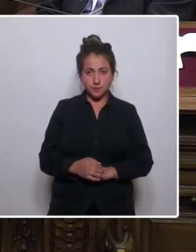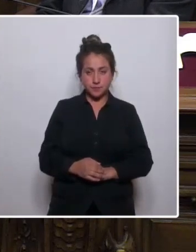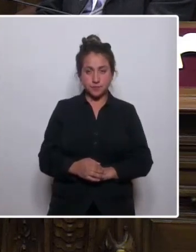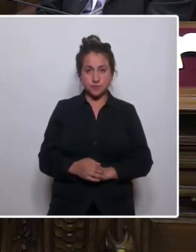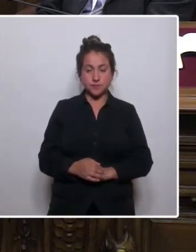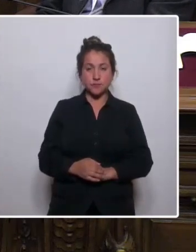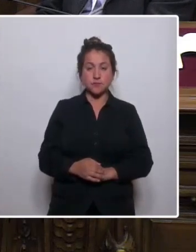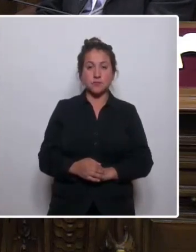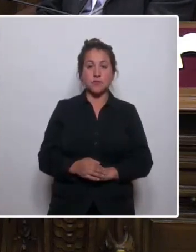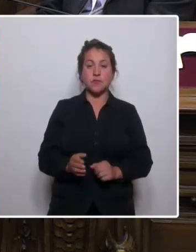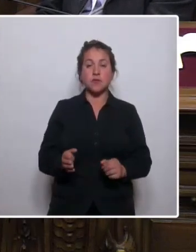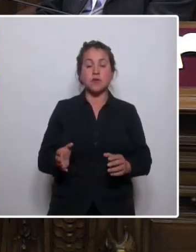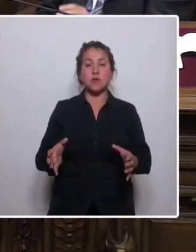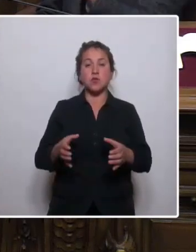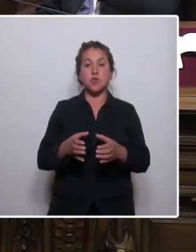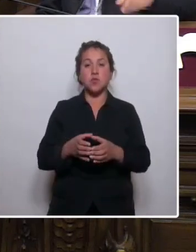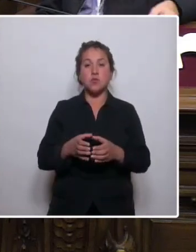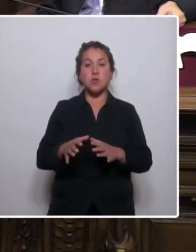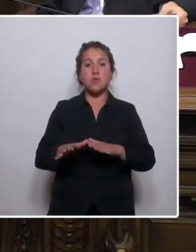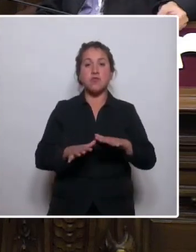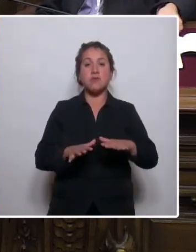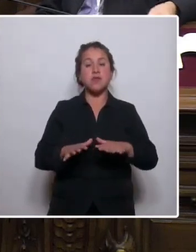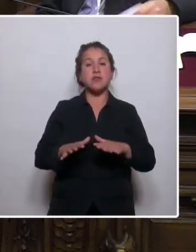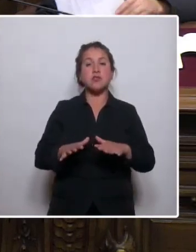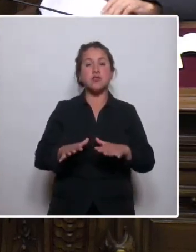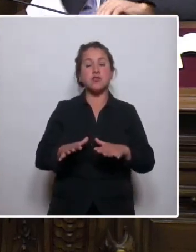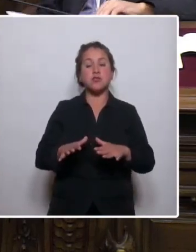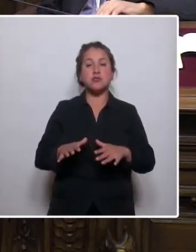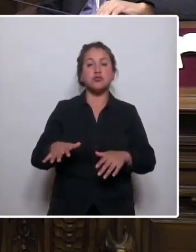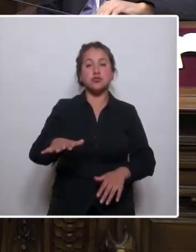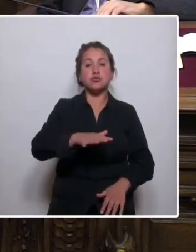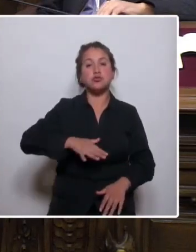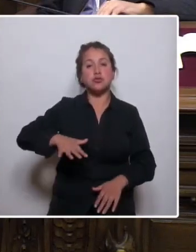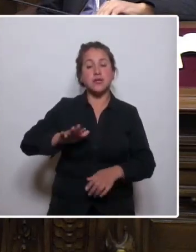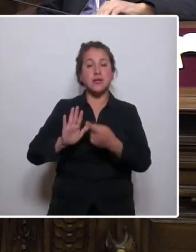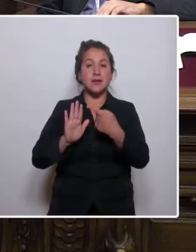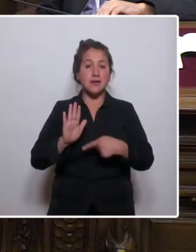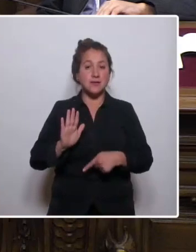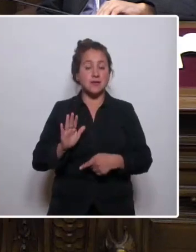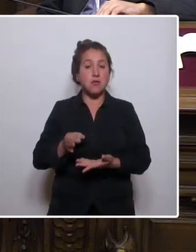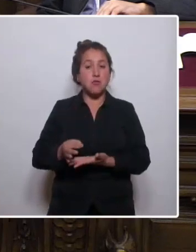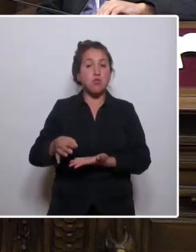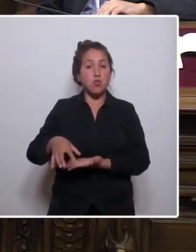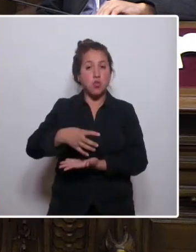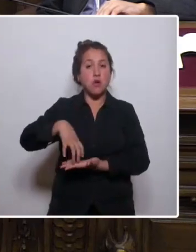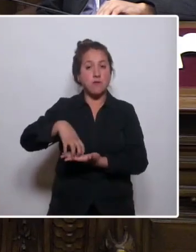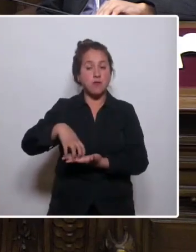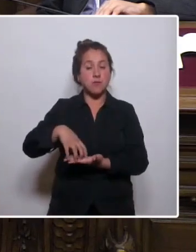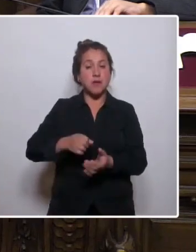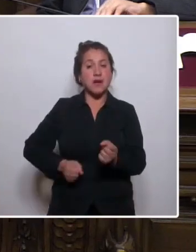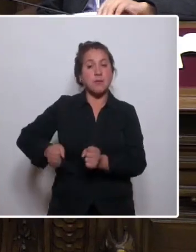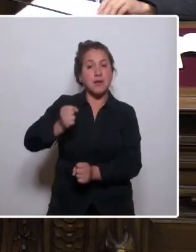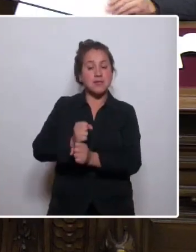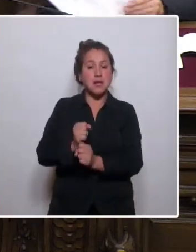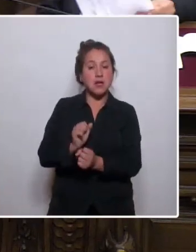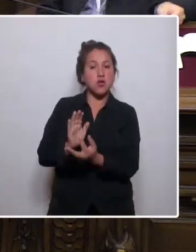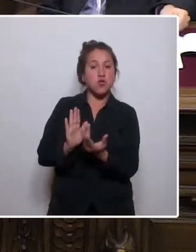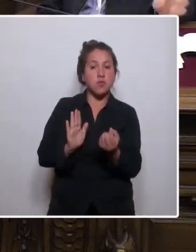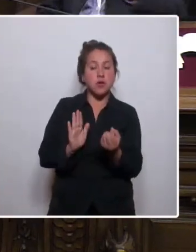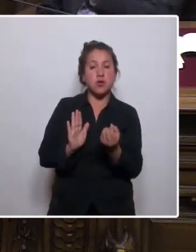del colectivo Movimientos Sociales y Lista del Pueblo, también para reemplazar este numeral